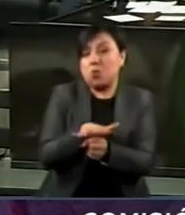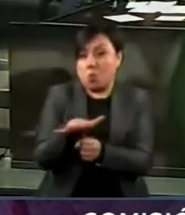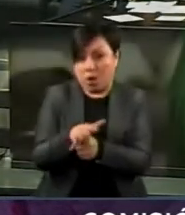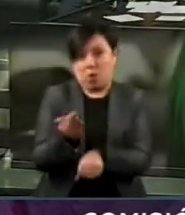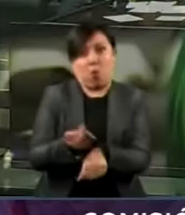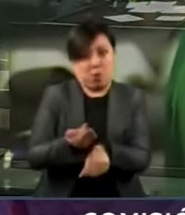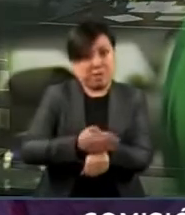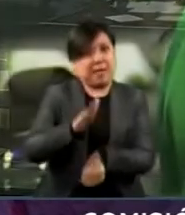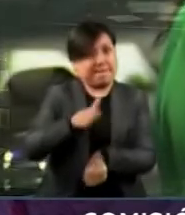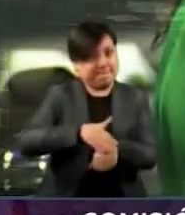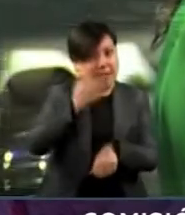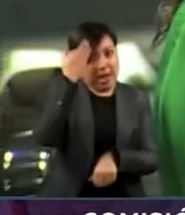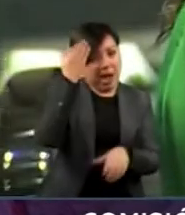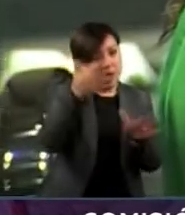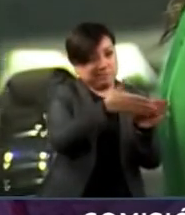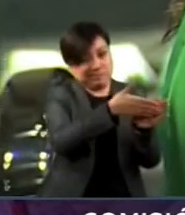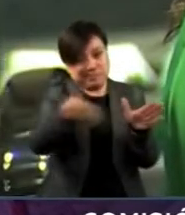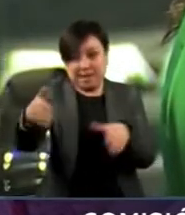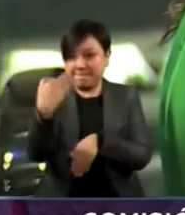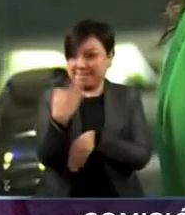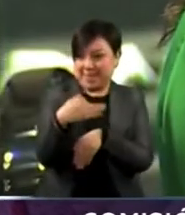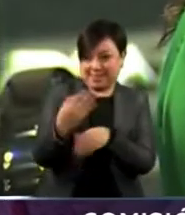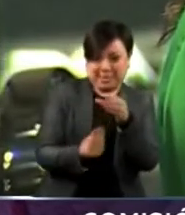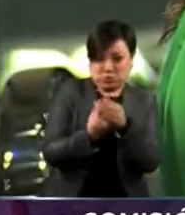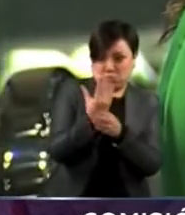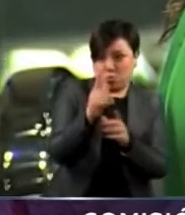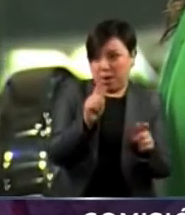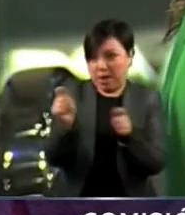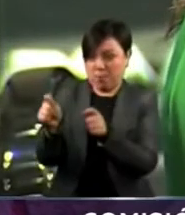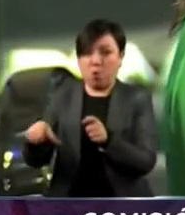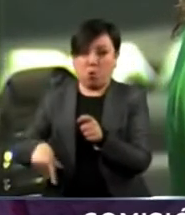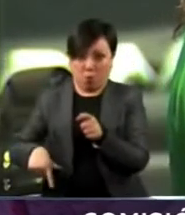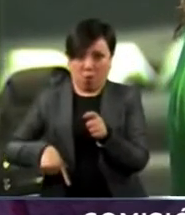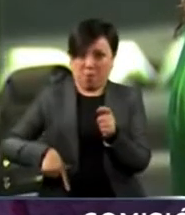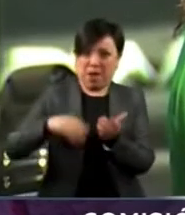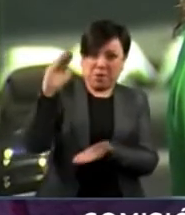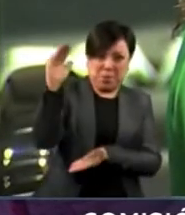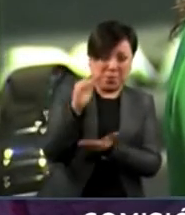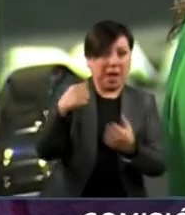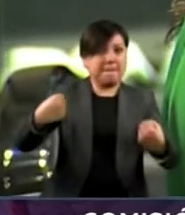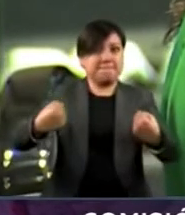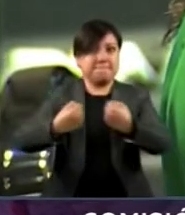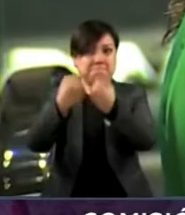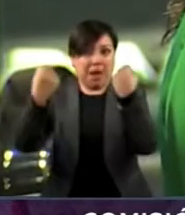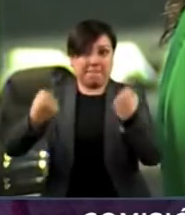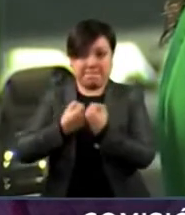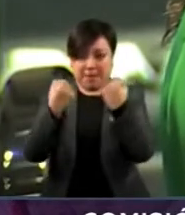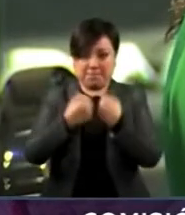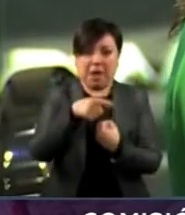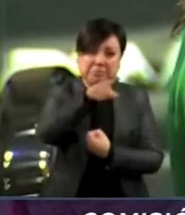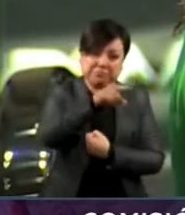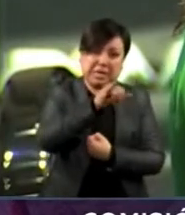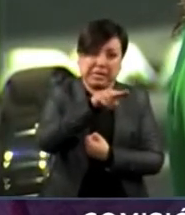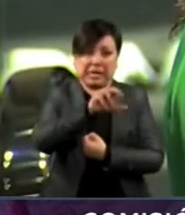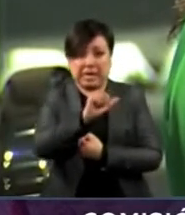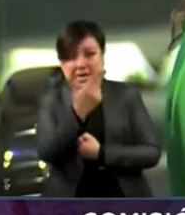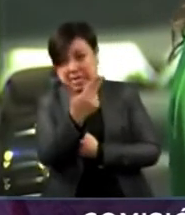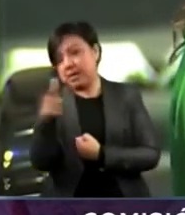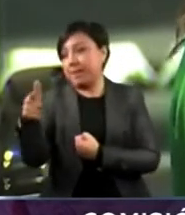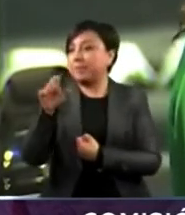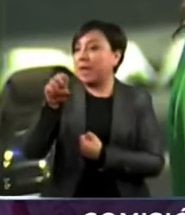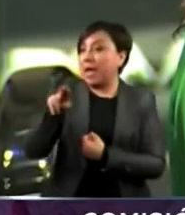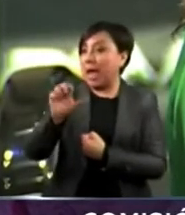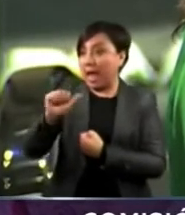esta Administración Federal, han generado un conflicto entre el INAH y la Escuela Nacional de Antropología e Historia, debido a que se